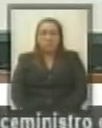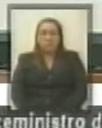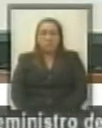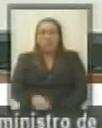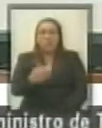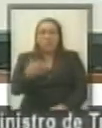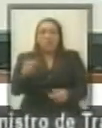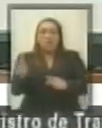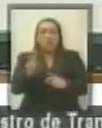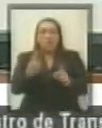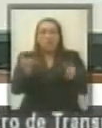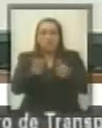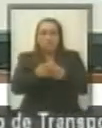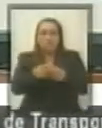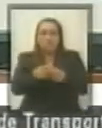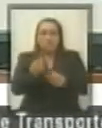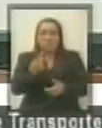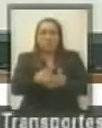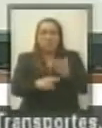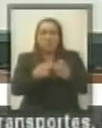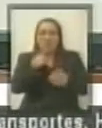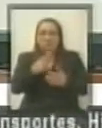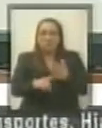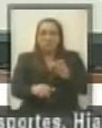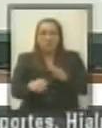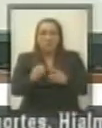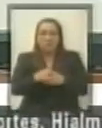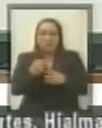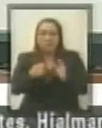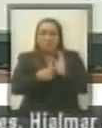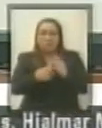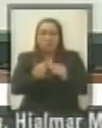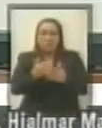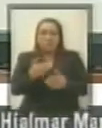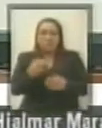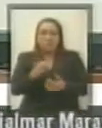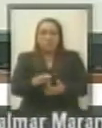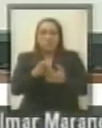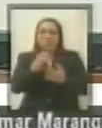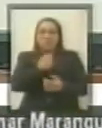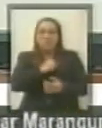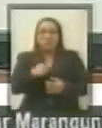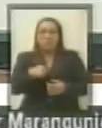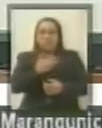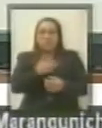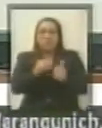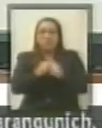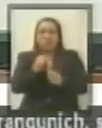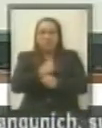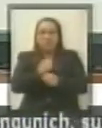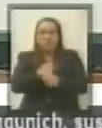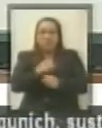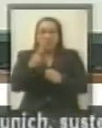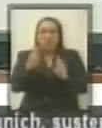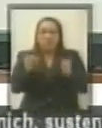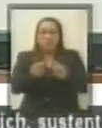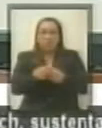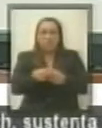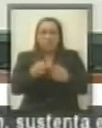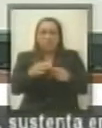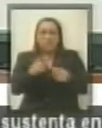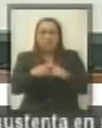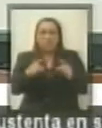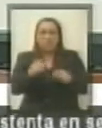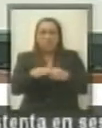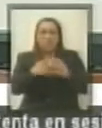han desarrollado ambas comisiones. ¿Qué es lo que distingue en este caso, señor presidente, el trabajo de estas dos comisiones a